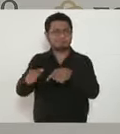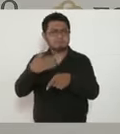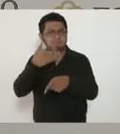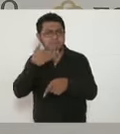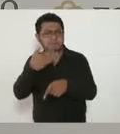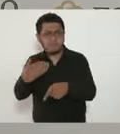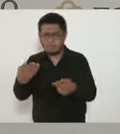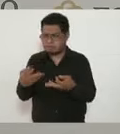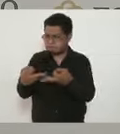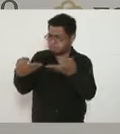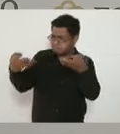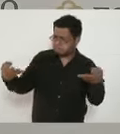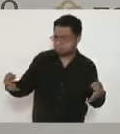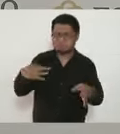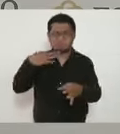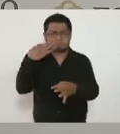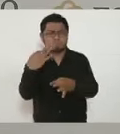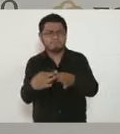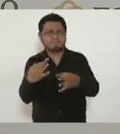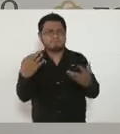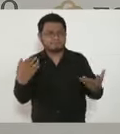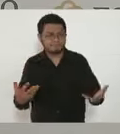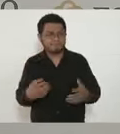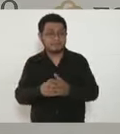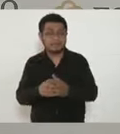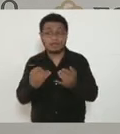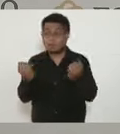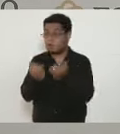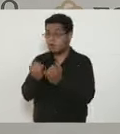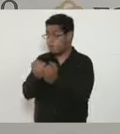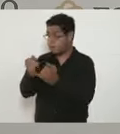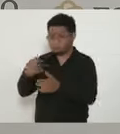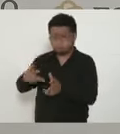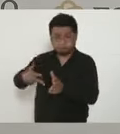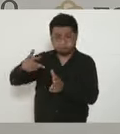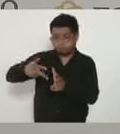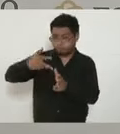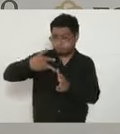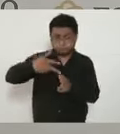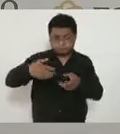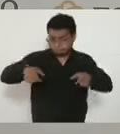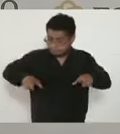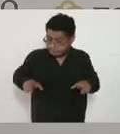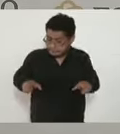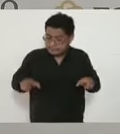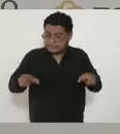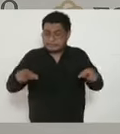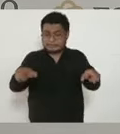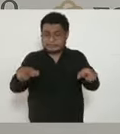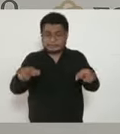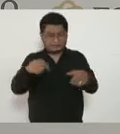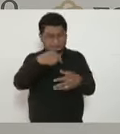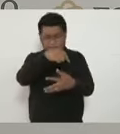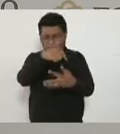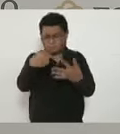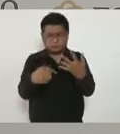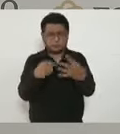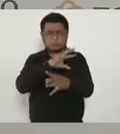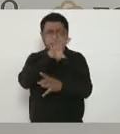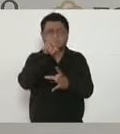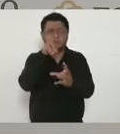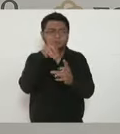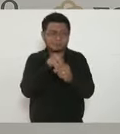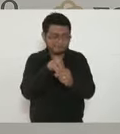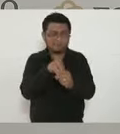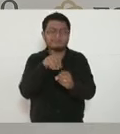ponerse los durmientes y los rieles y todo lo que implica la